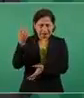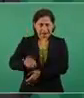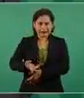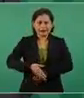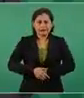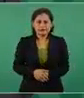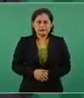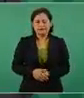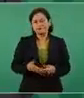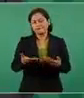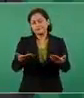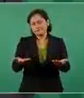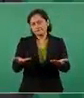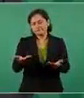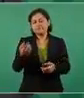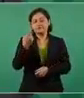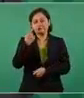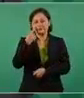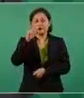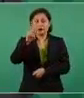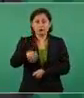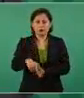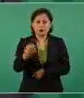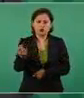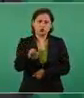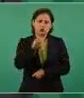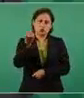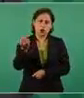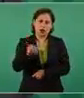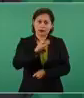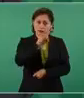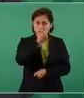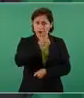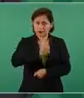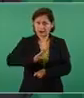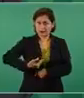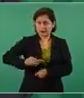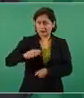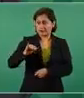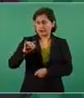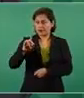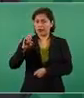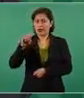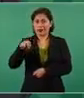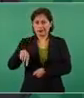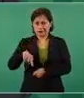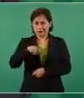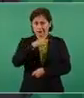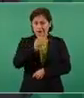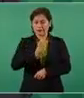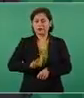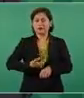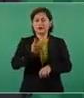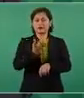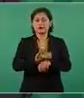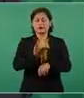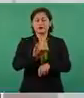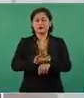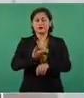Fortunadamente el presidente Biden ha dado muestras